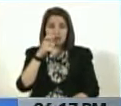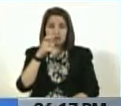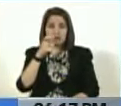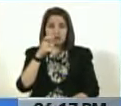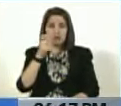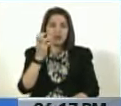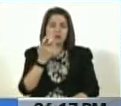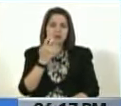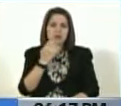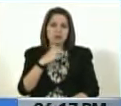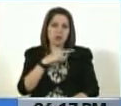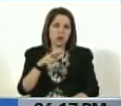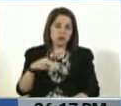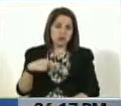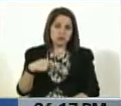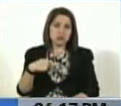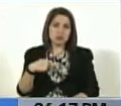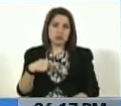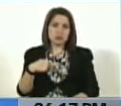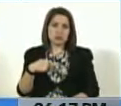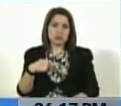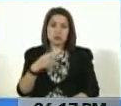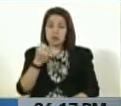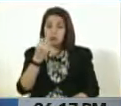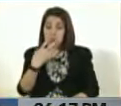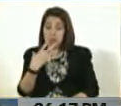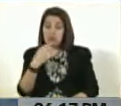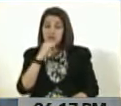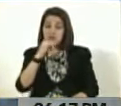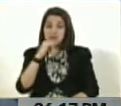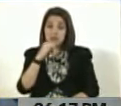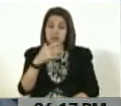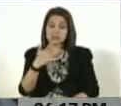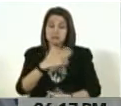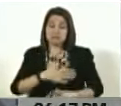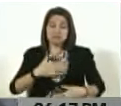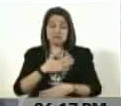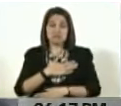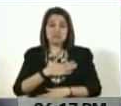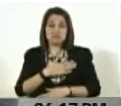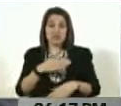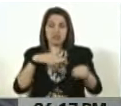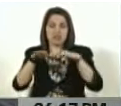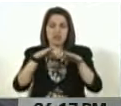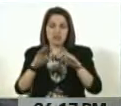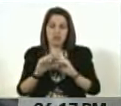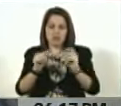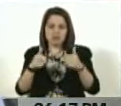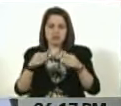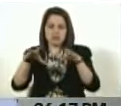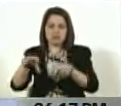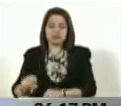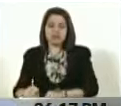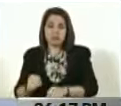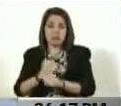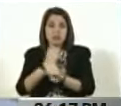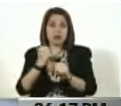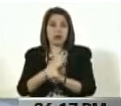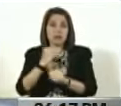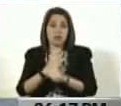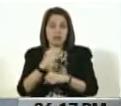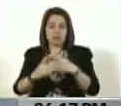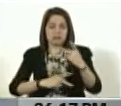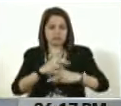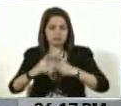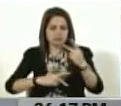de nosotros se ha dado con buena satisfacción lo que a partir desde el jueves que estuvimos nosotros estamos trabajando con la